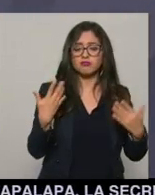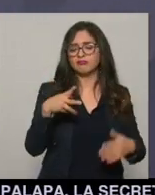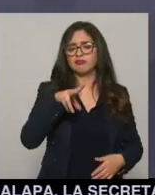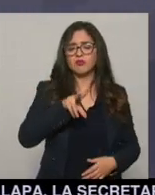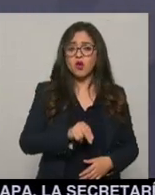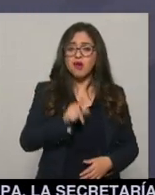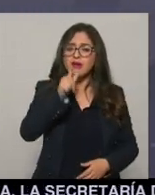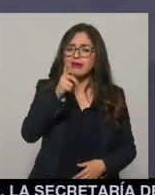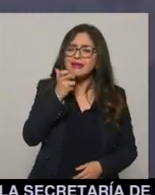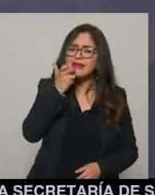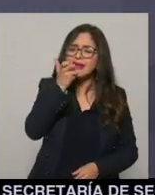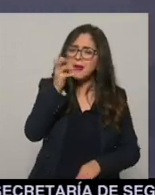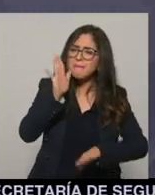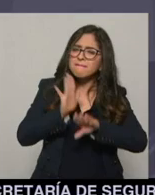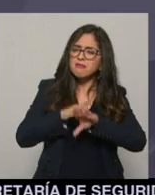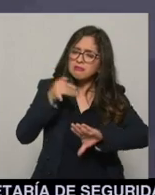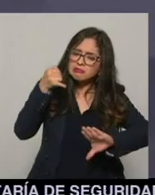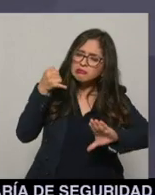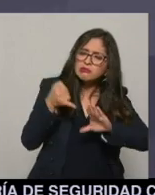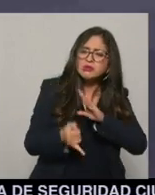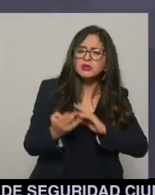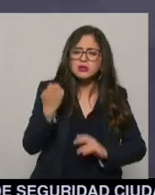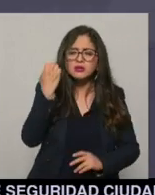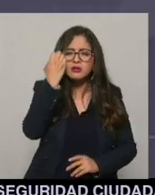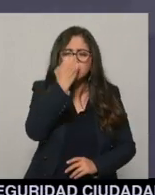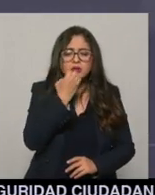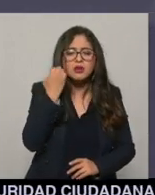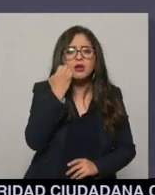fondo, ir hacia todo el sistema